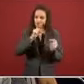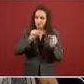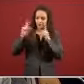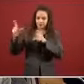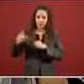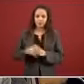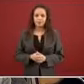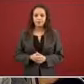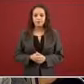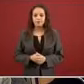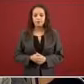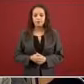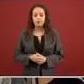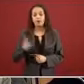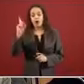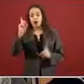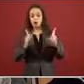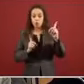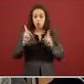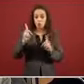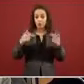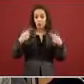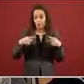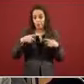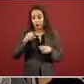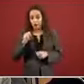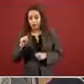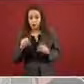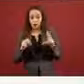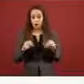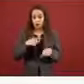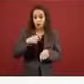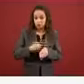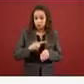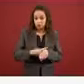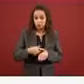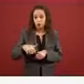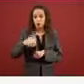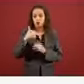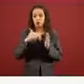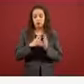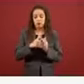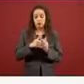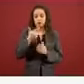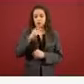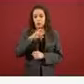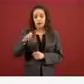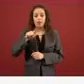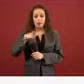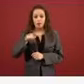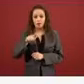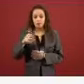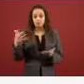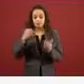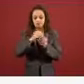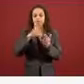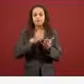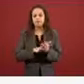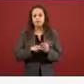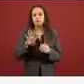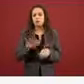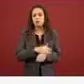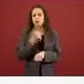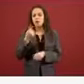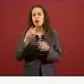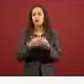Penúltima, los casos sospechosos, que ahí está el mismo número, 11,717. Nos interesa registrarlos. ¿Por qué razón? Por dos razones. Una,